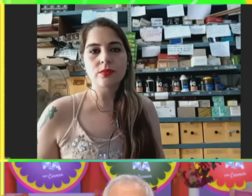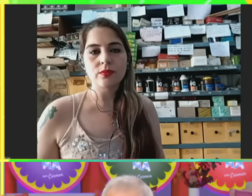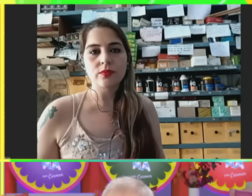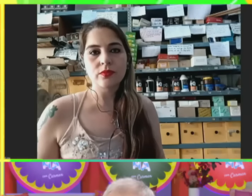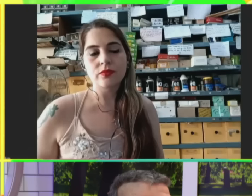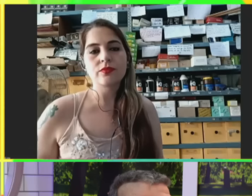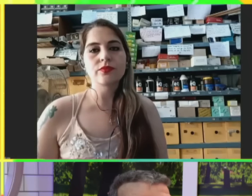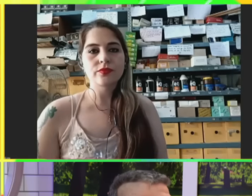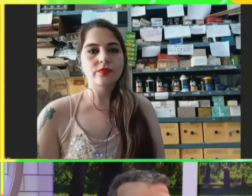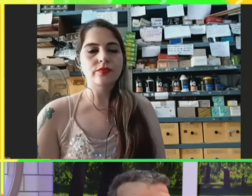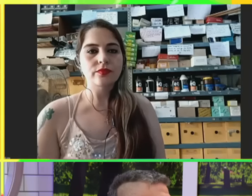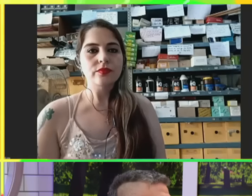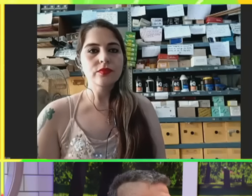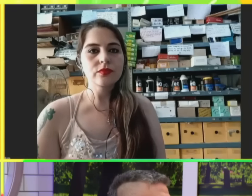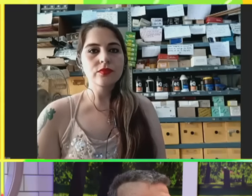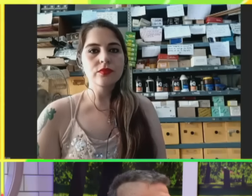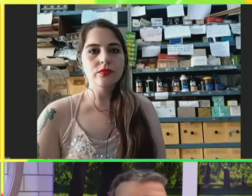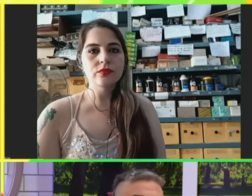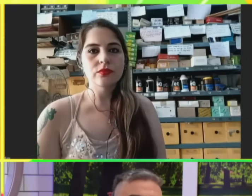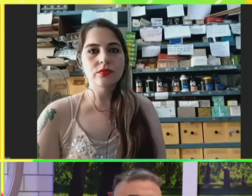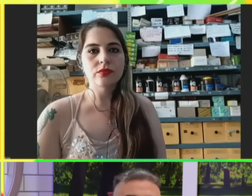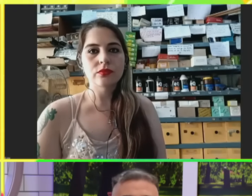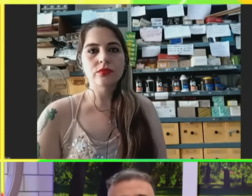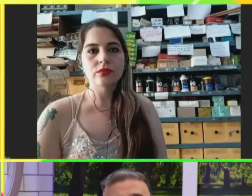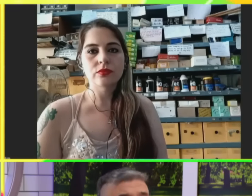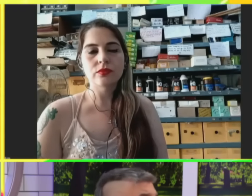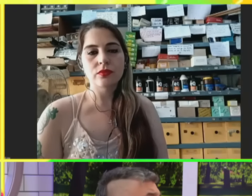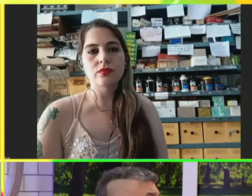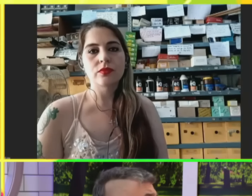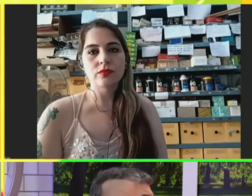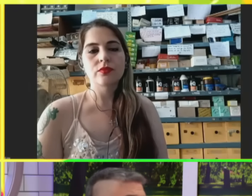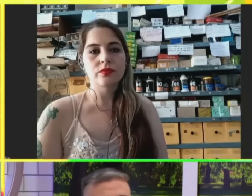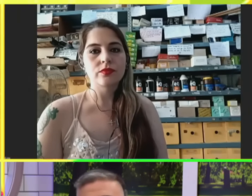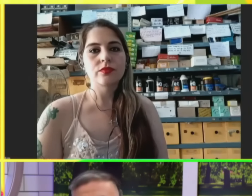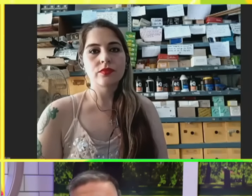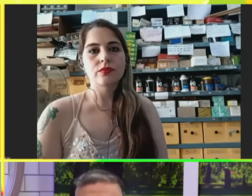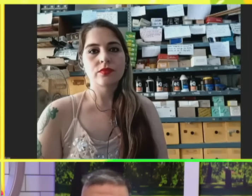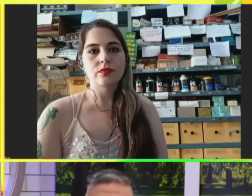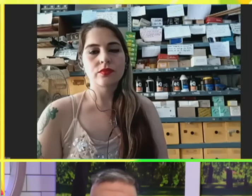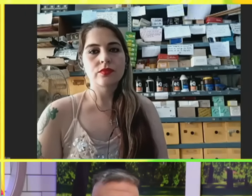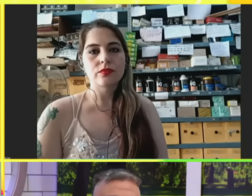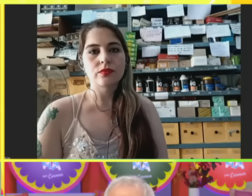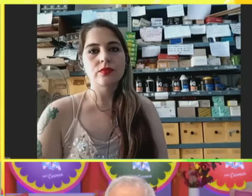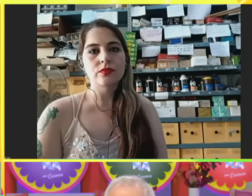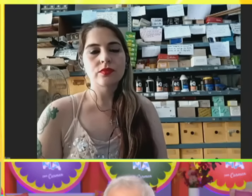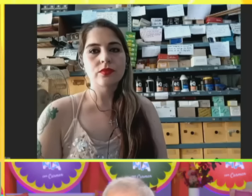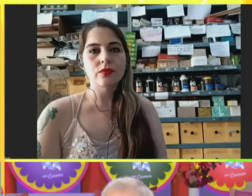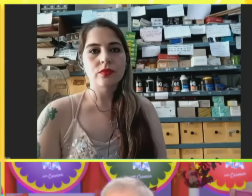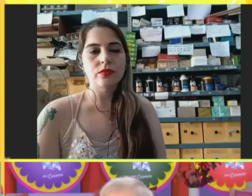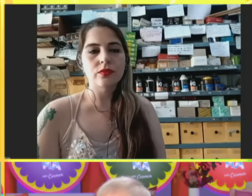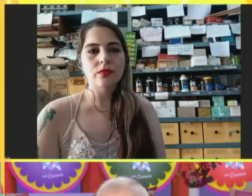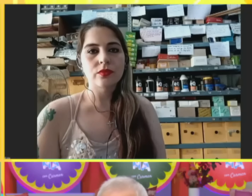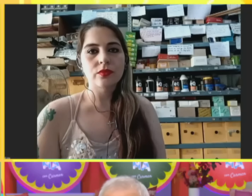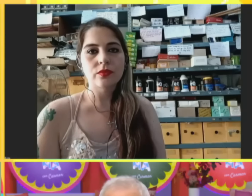Porque te hiciste un ADN, dio 100%, sos hija. Aparte del parecido físico. No se puede creer. No, bueno, pero ahí me parece, Antonella,